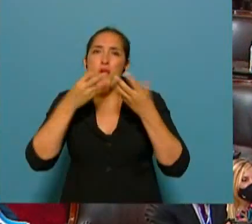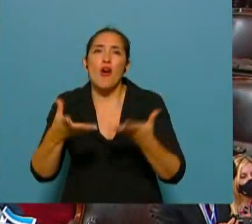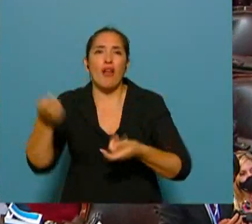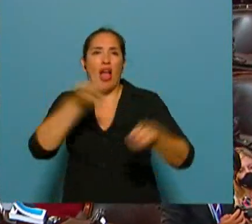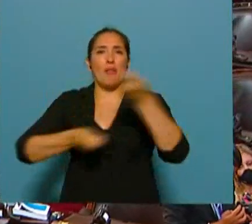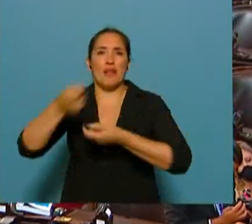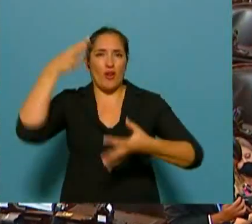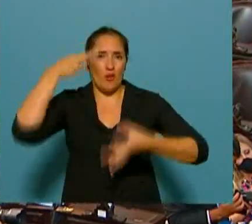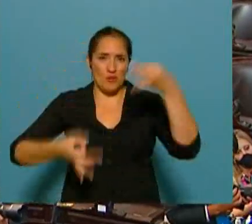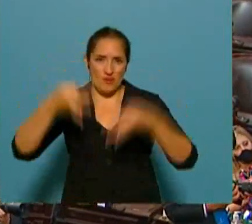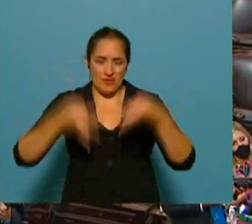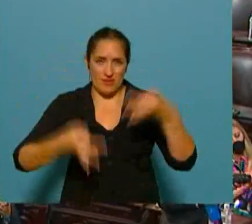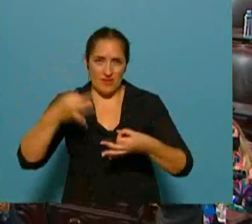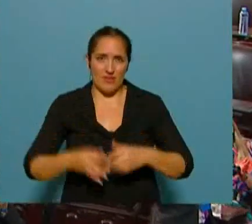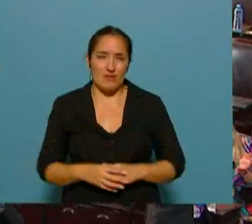administración de justicia.